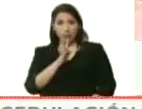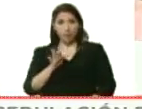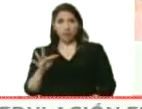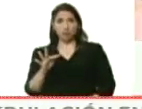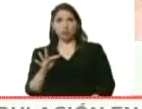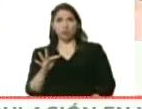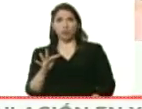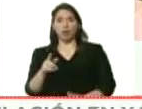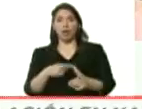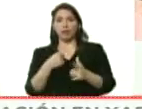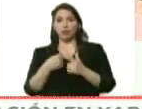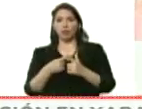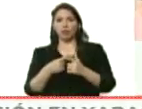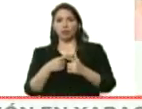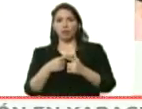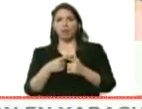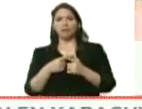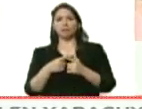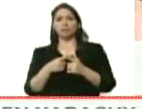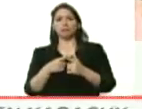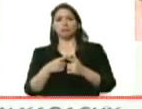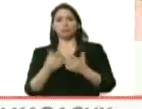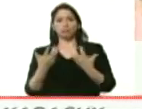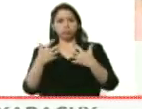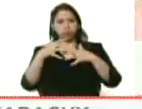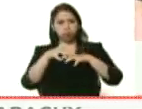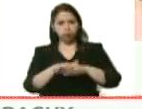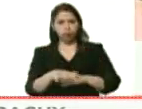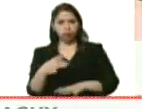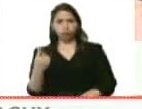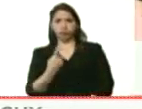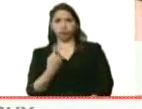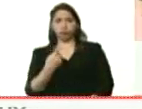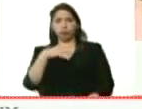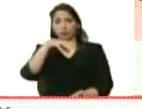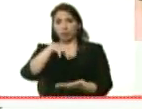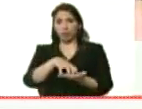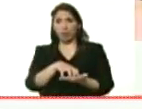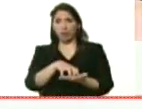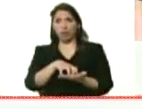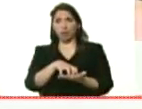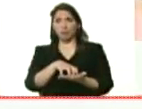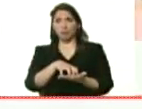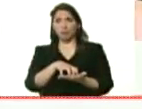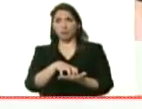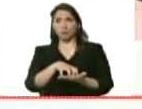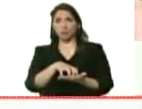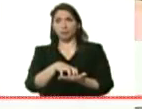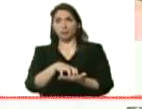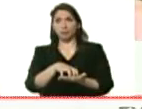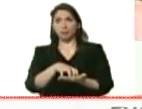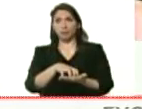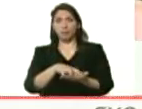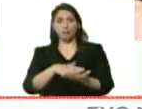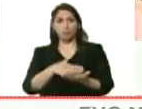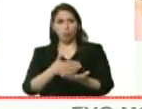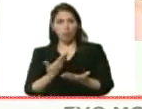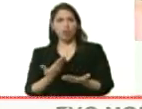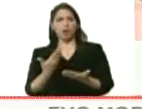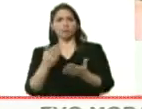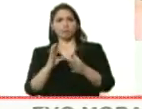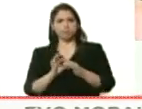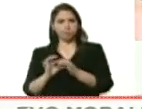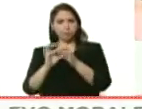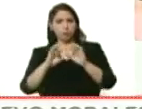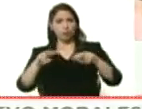y entonces formará por sí sola un Estado que, si subsiste, podrá ser muy dichoso. La